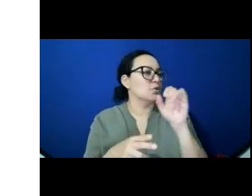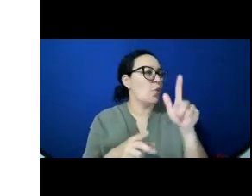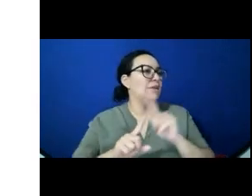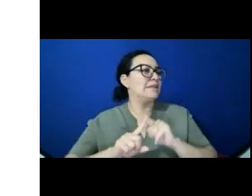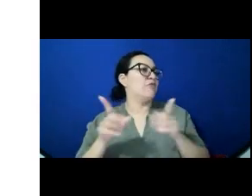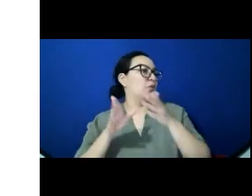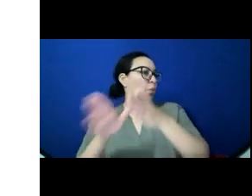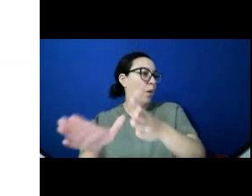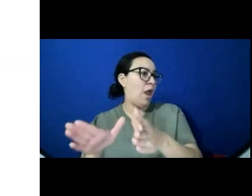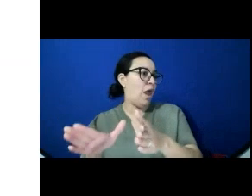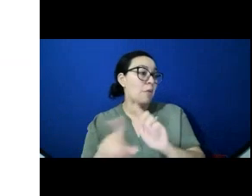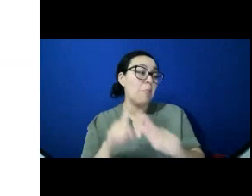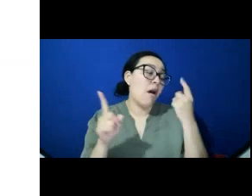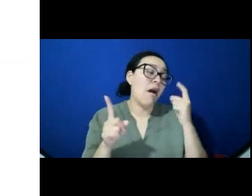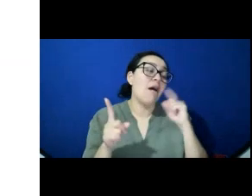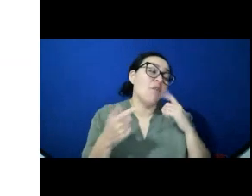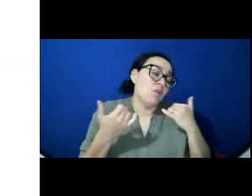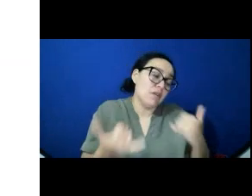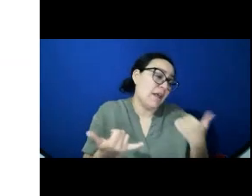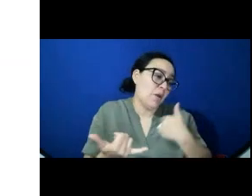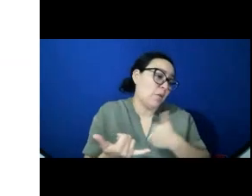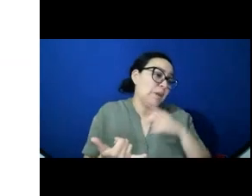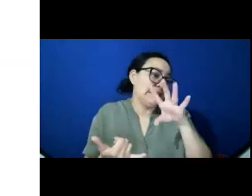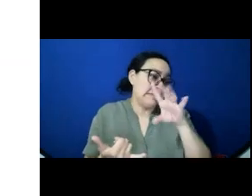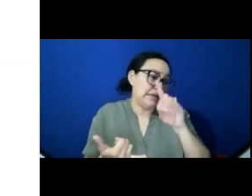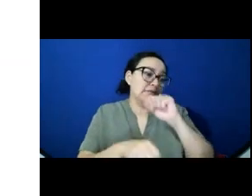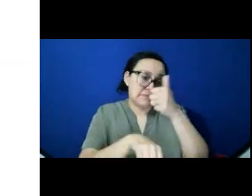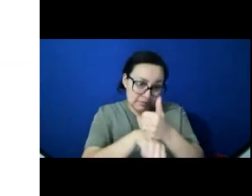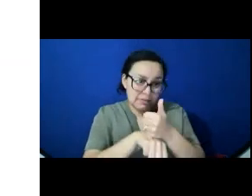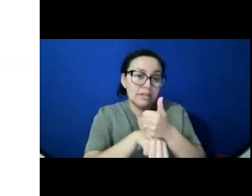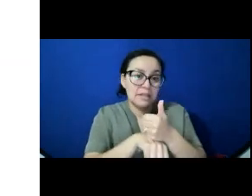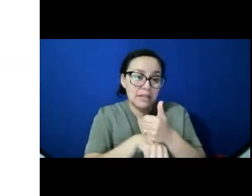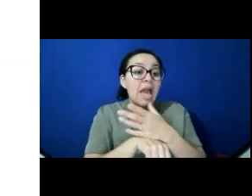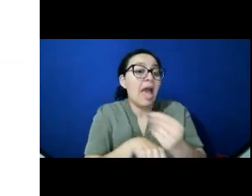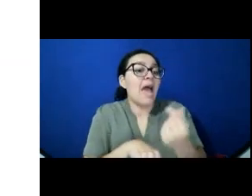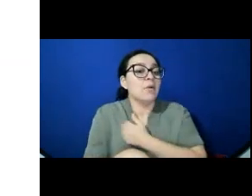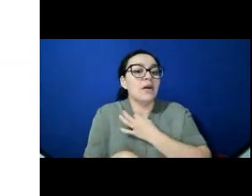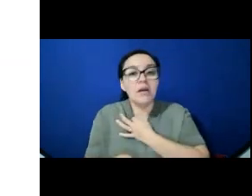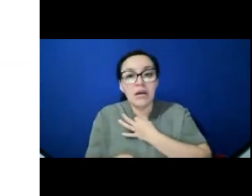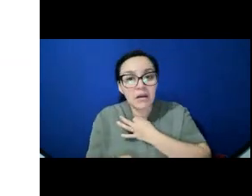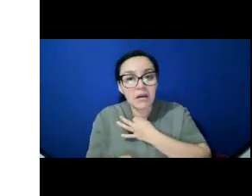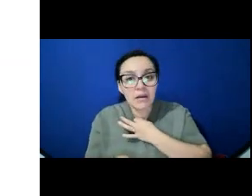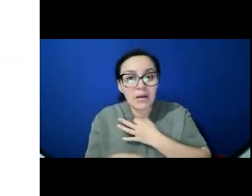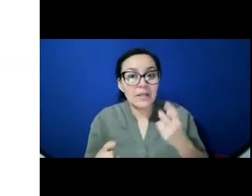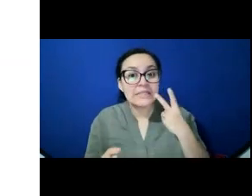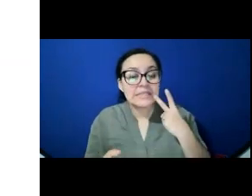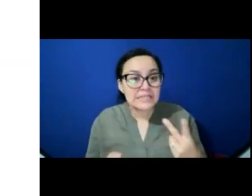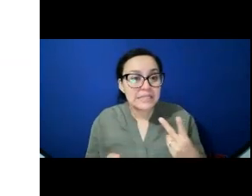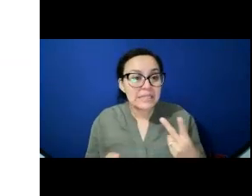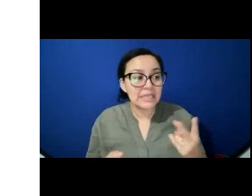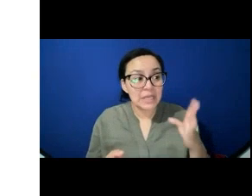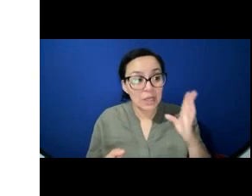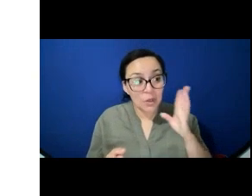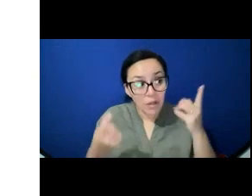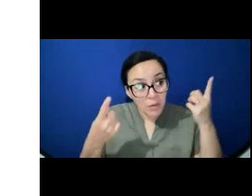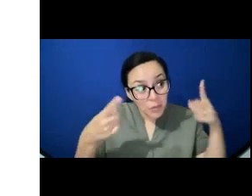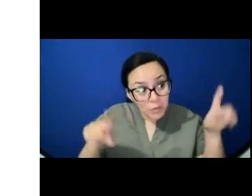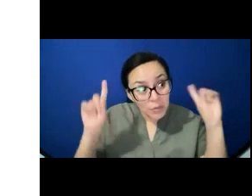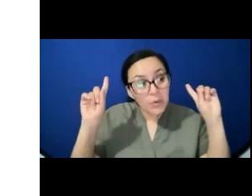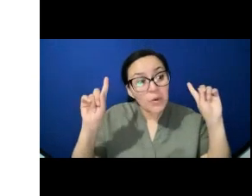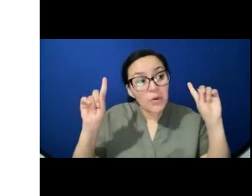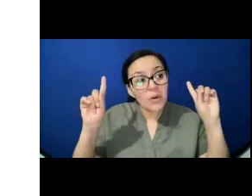una prueba y pueden ir a otras partes. Pero sí, definitivamente lo discutimos y queremos